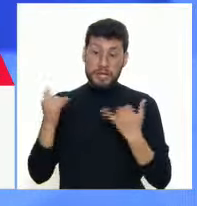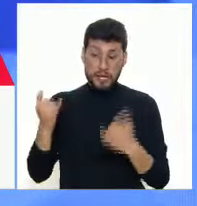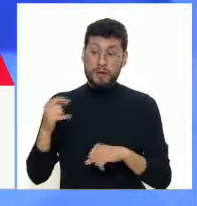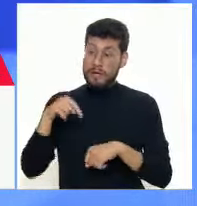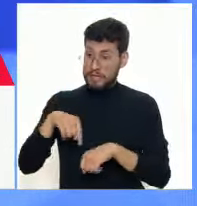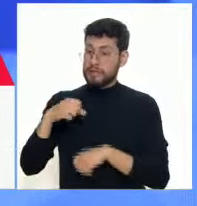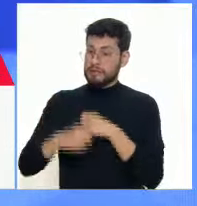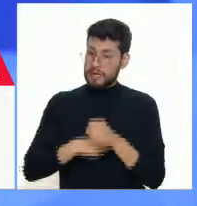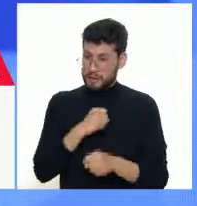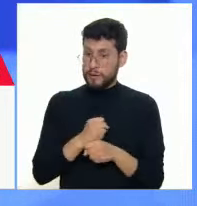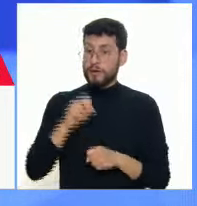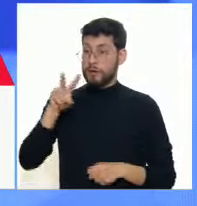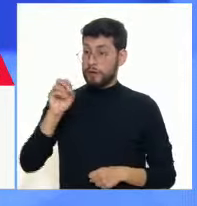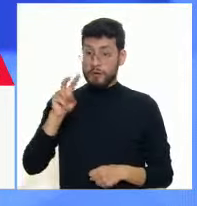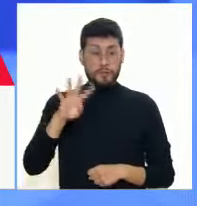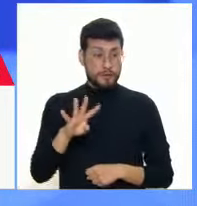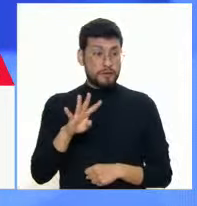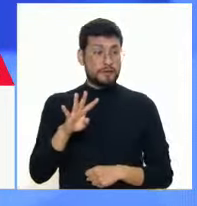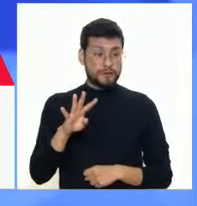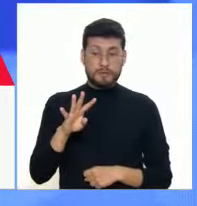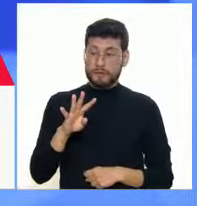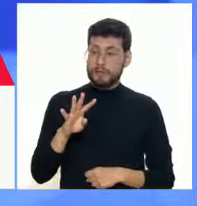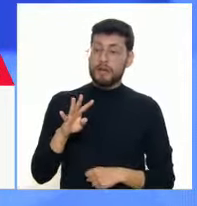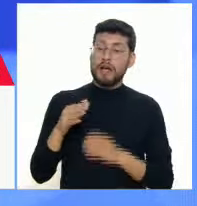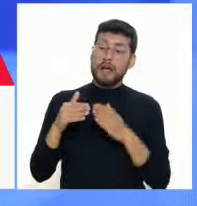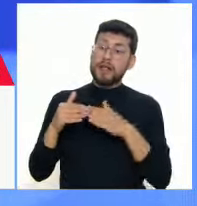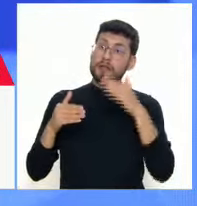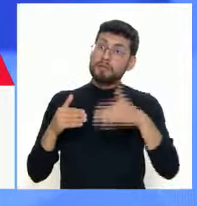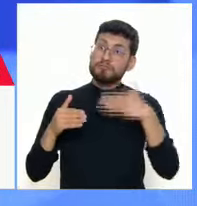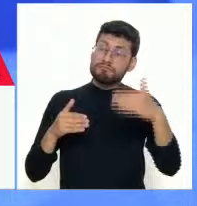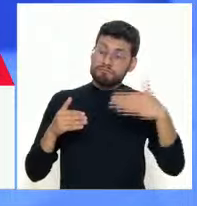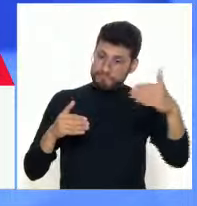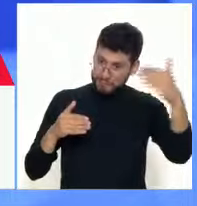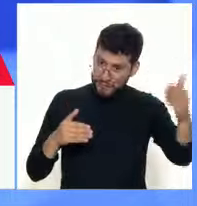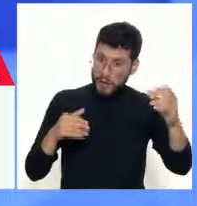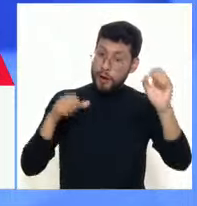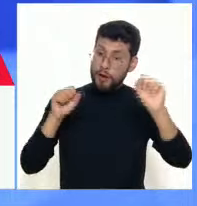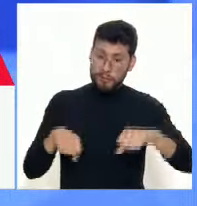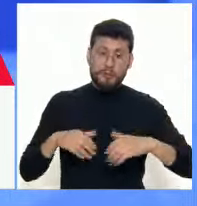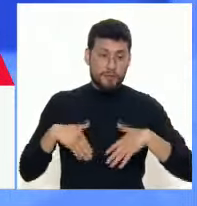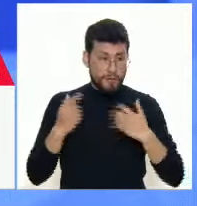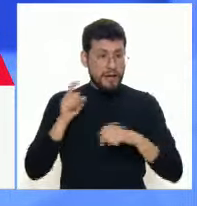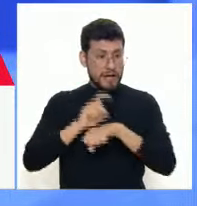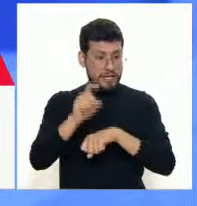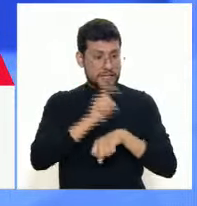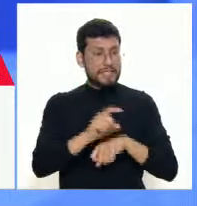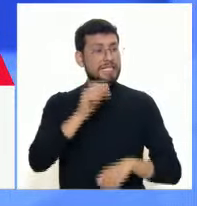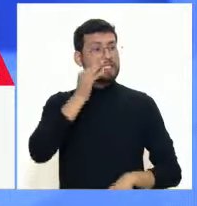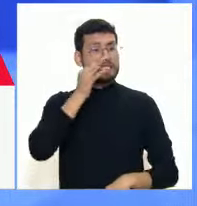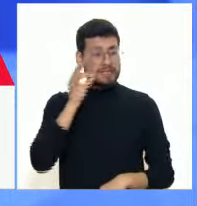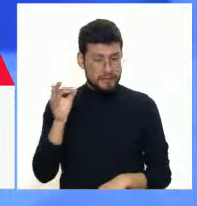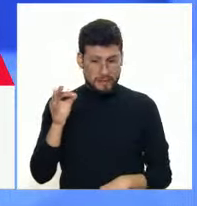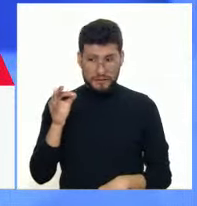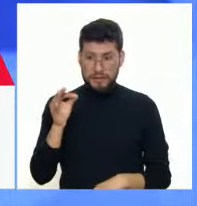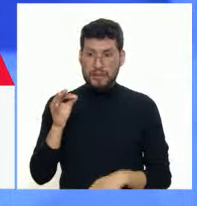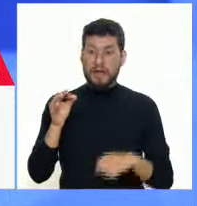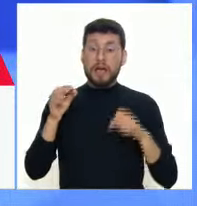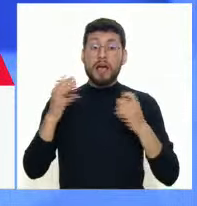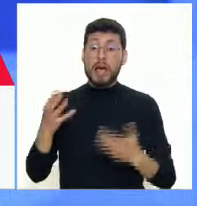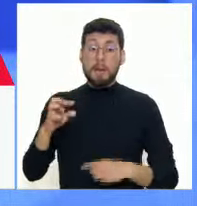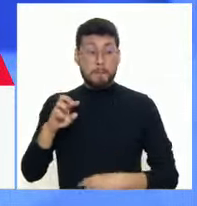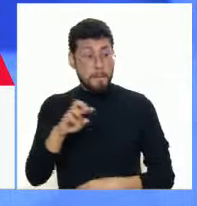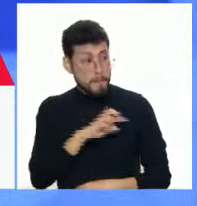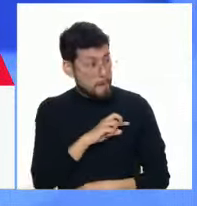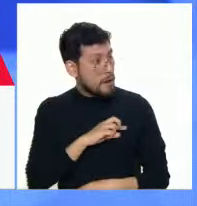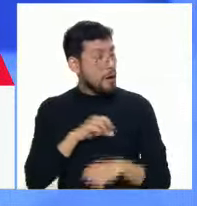este año 2024 y en adelante podamos enseñar inglés y en